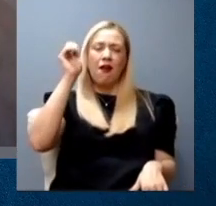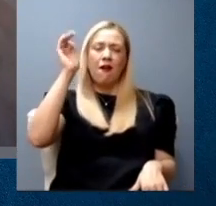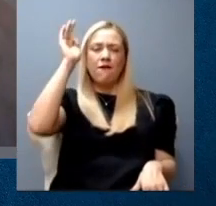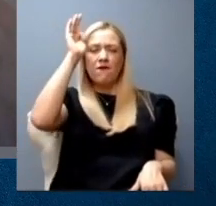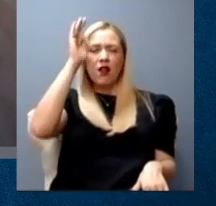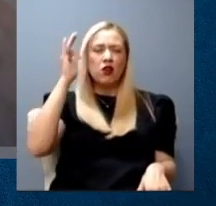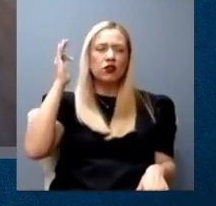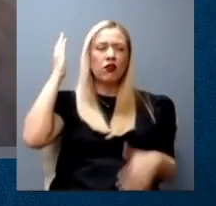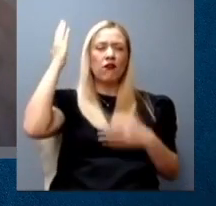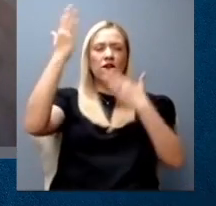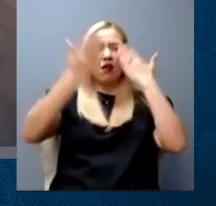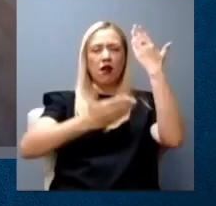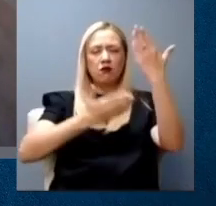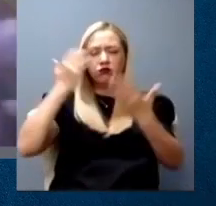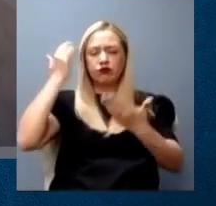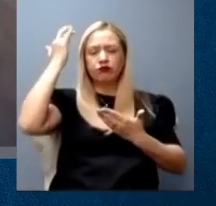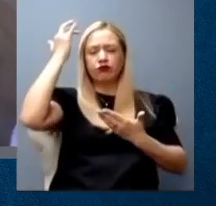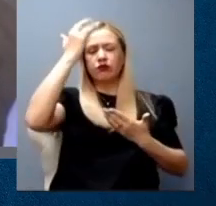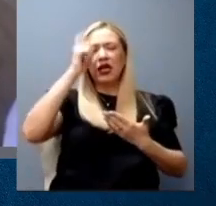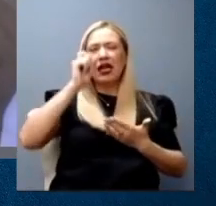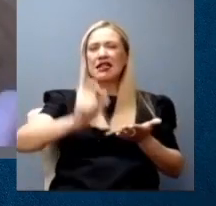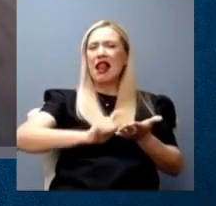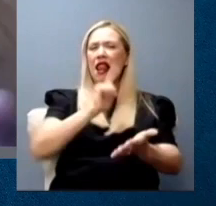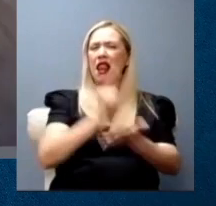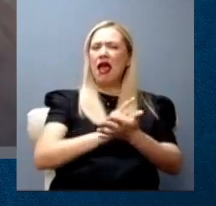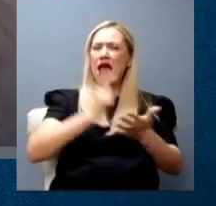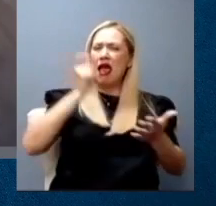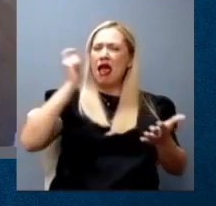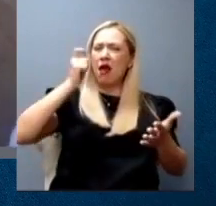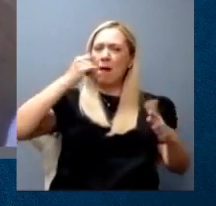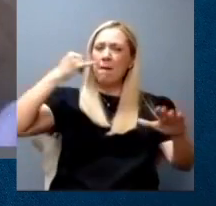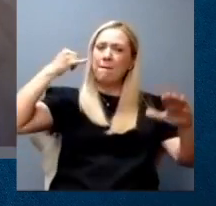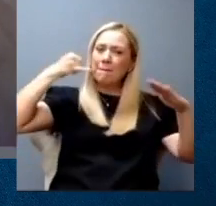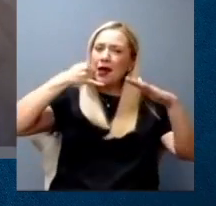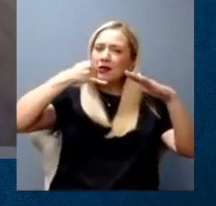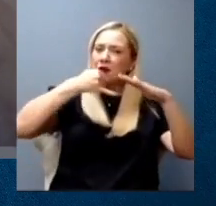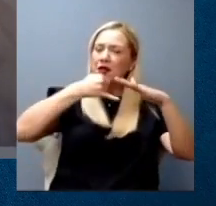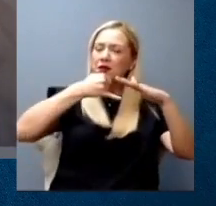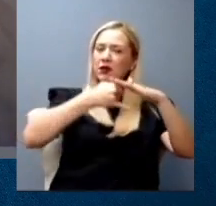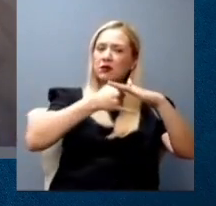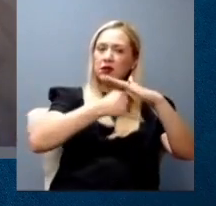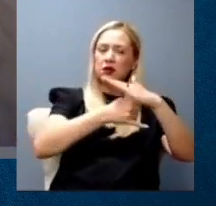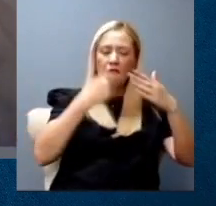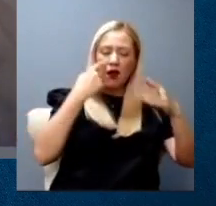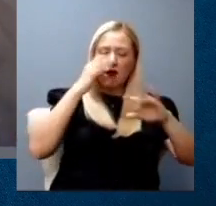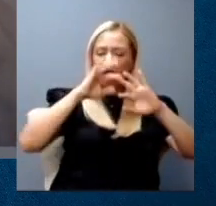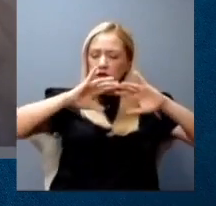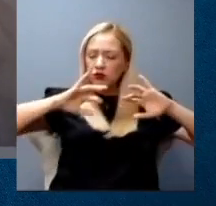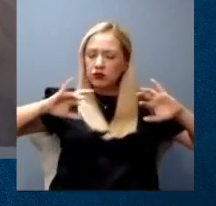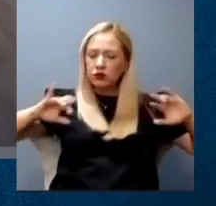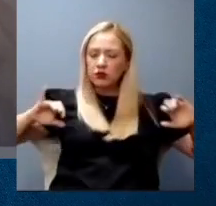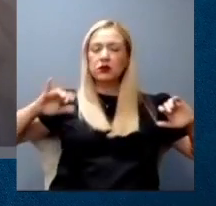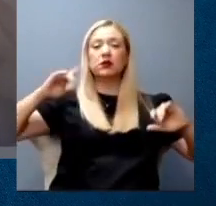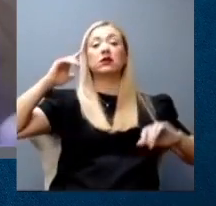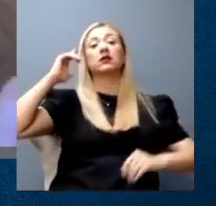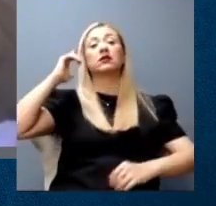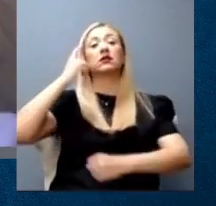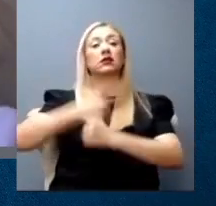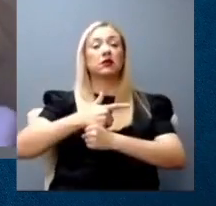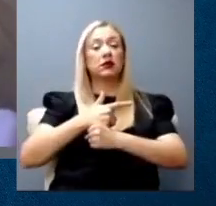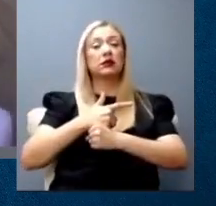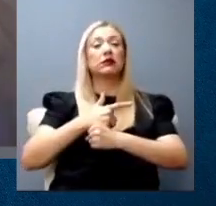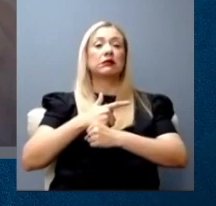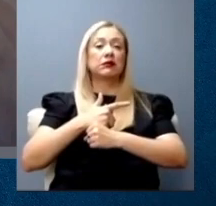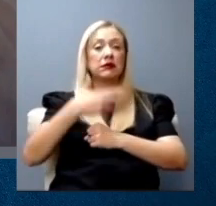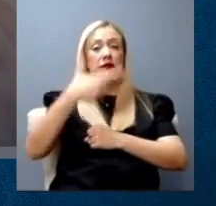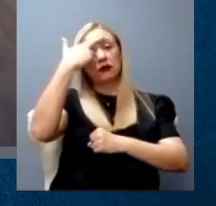cuestionará como en estos textos constitucionales donde estaban provistos de toda legalidad,